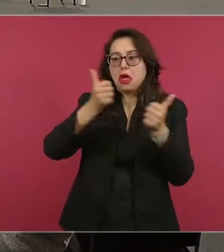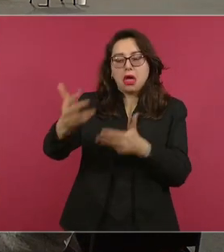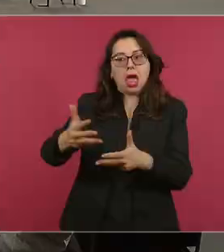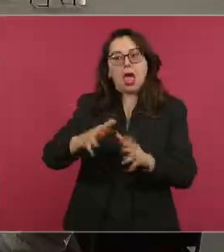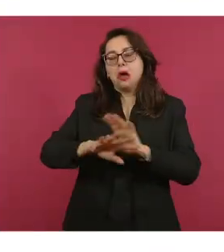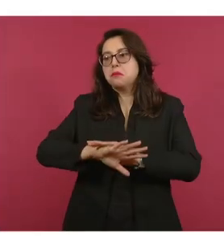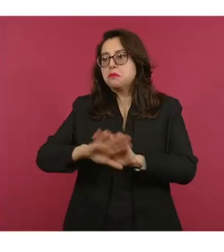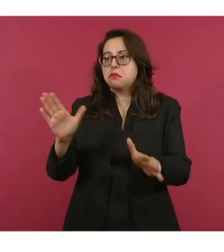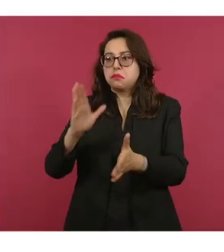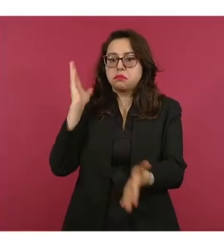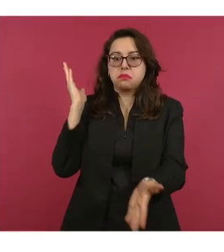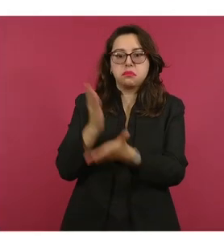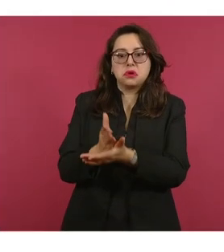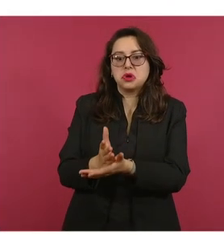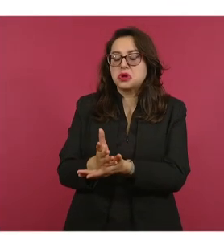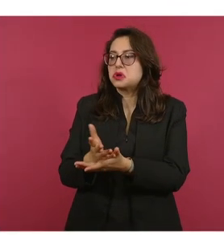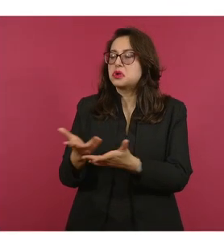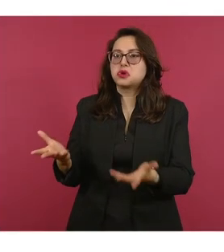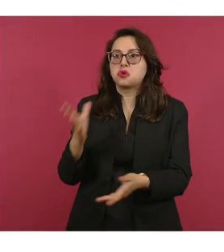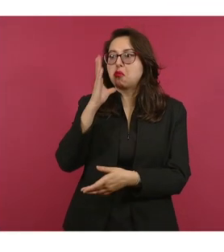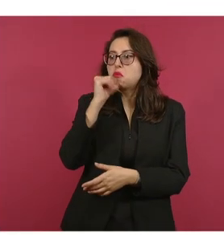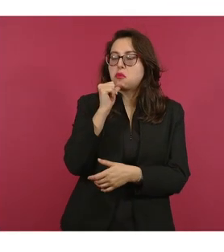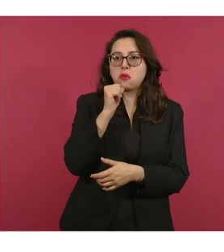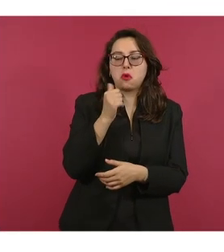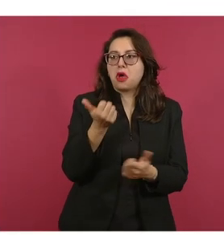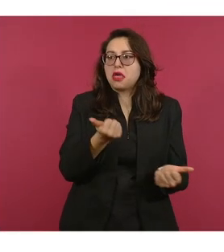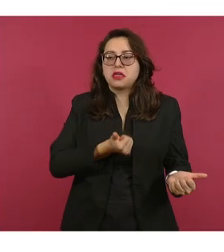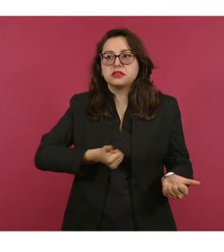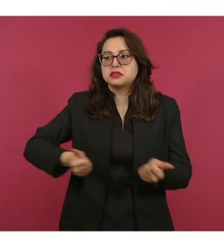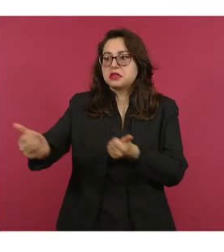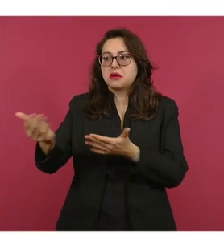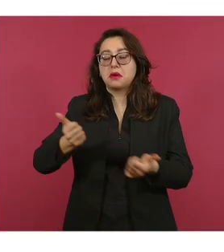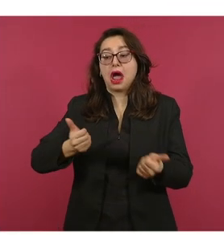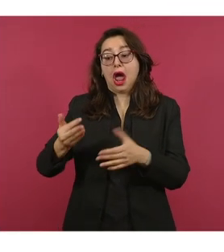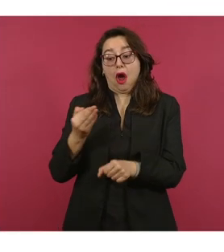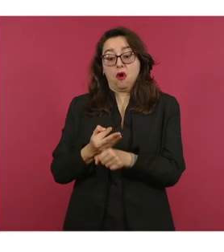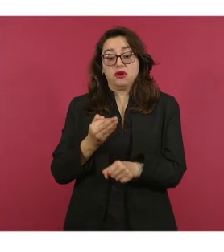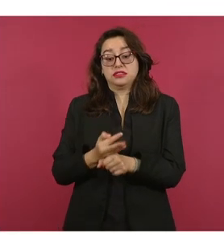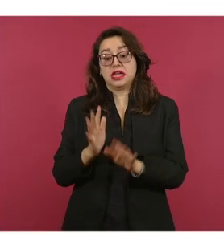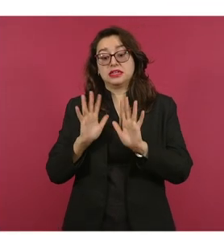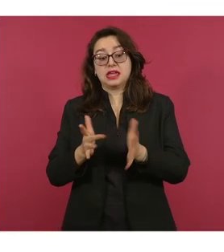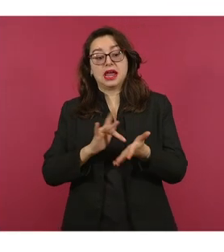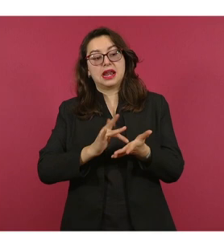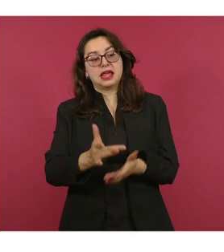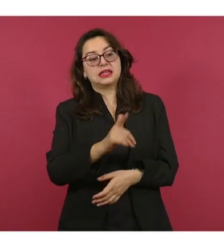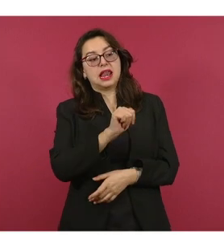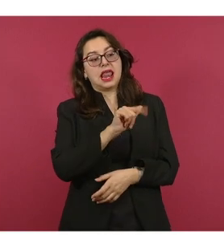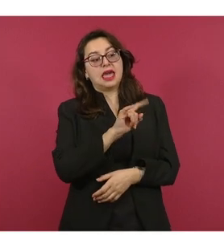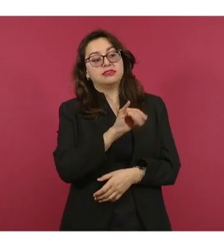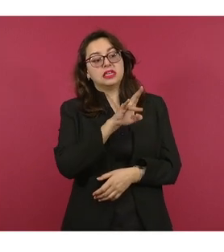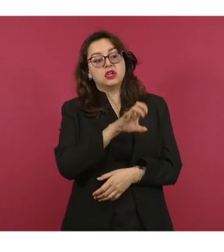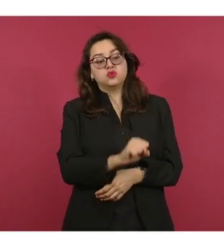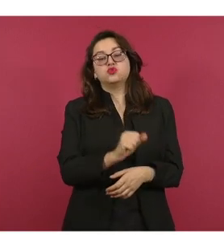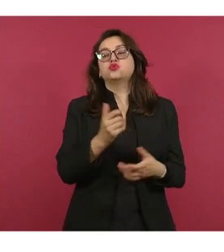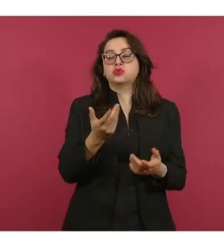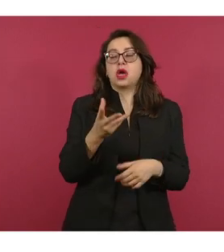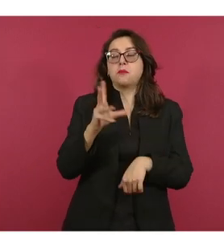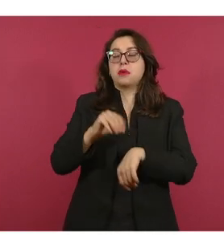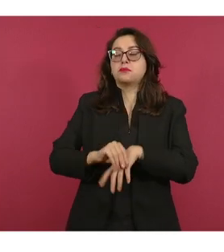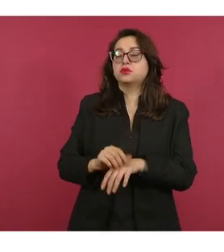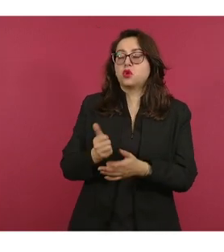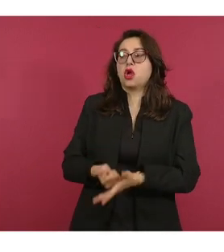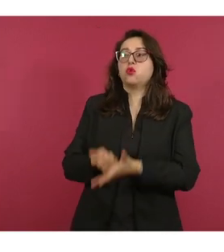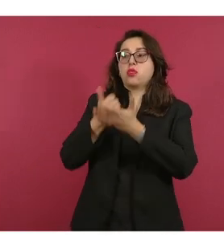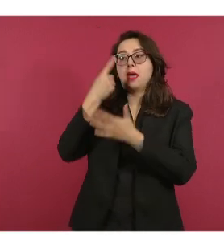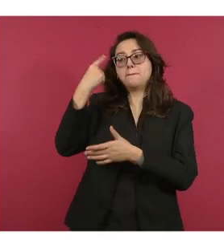a Latinus, reitera, los transportes con ayuda ya fueron liberados y ya están en Acapulco. Nos pide la Cruz